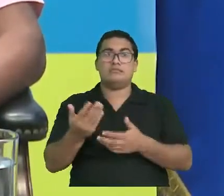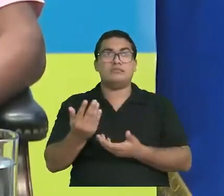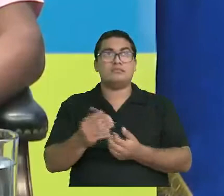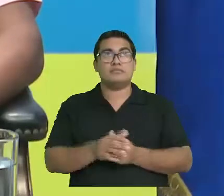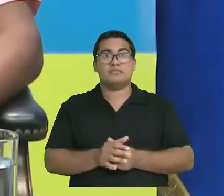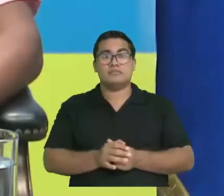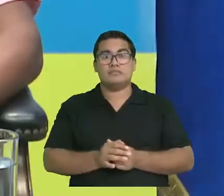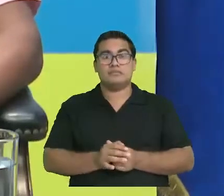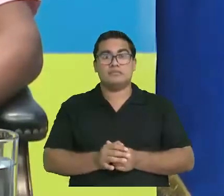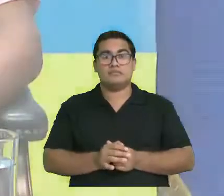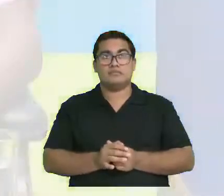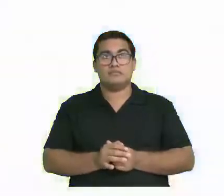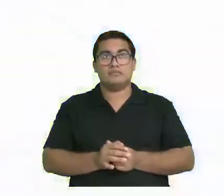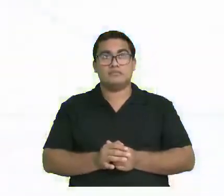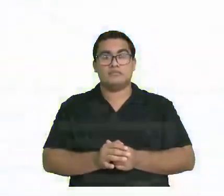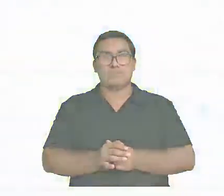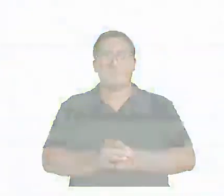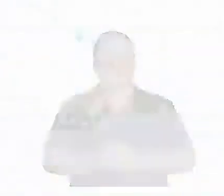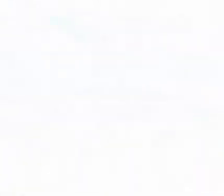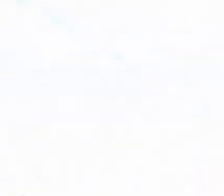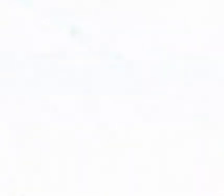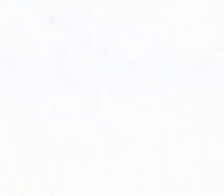regresamos.